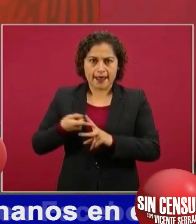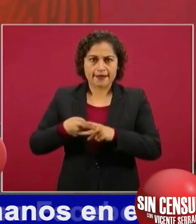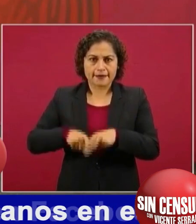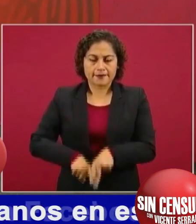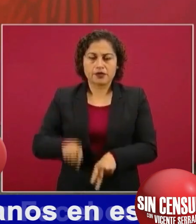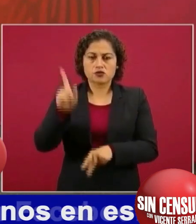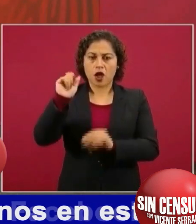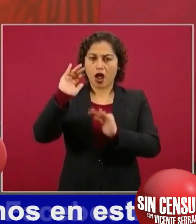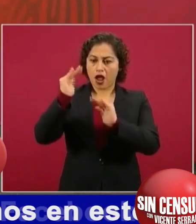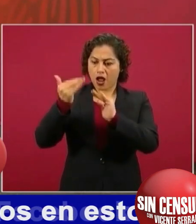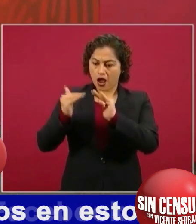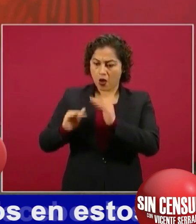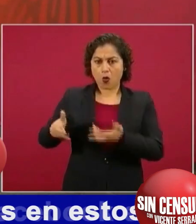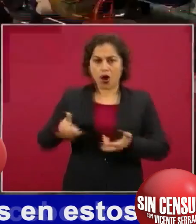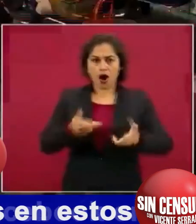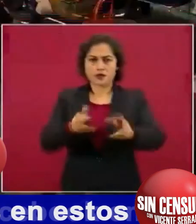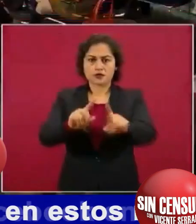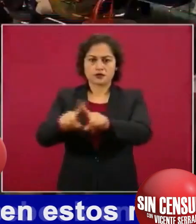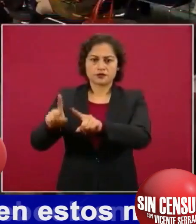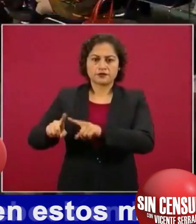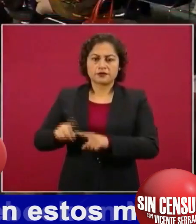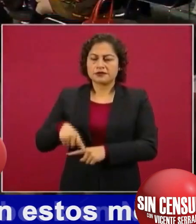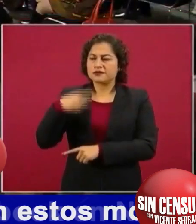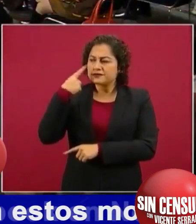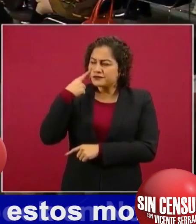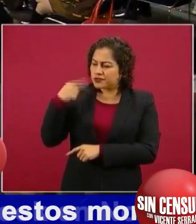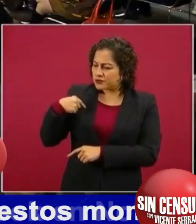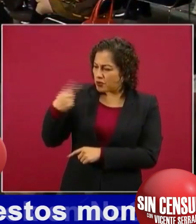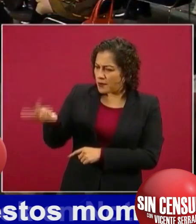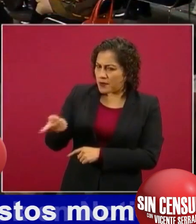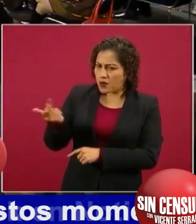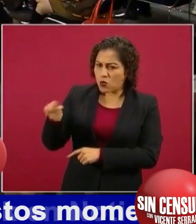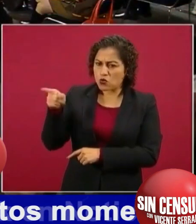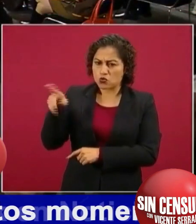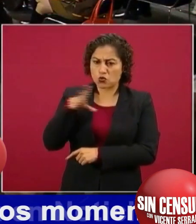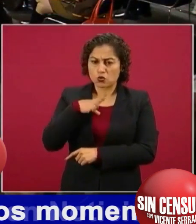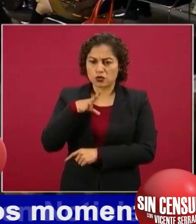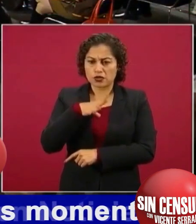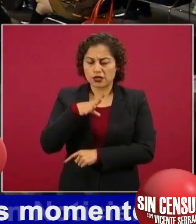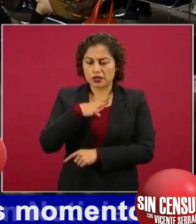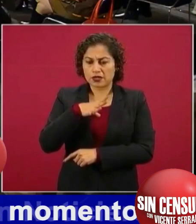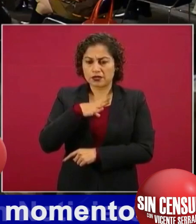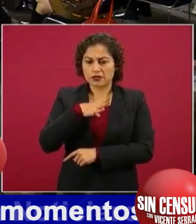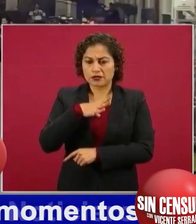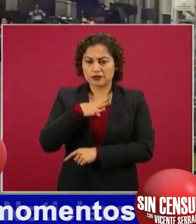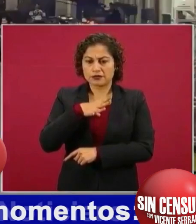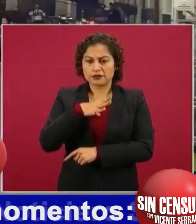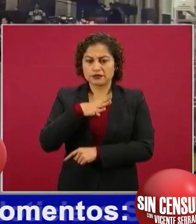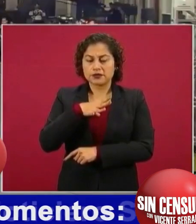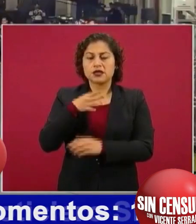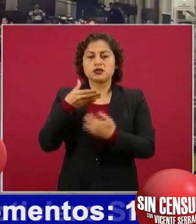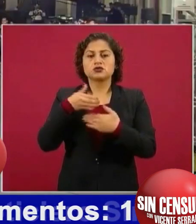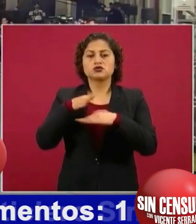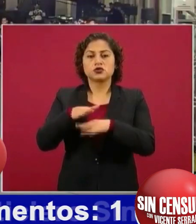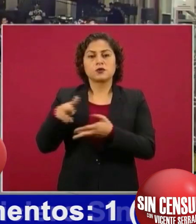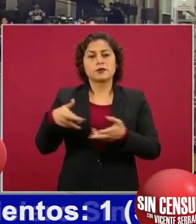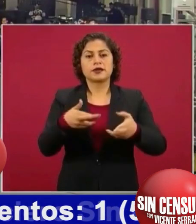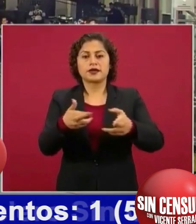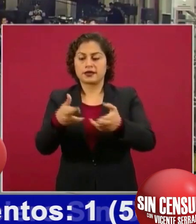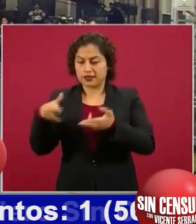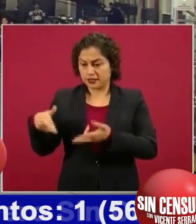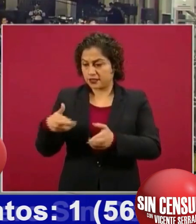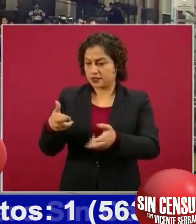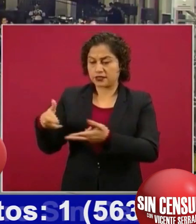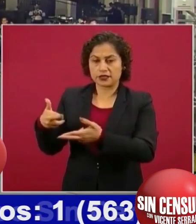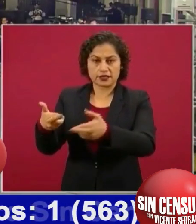en todos los ríos. No sé si tengas por ahí lo de el comportamiento de los ríos,